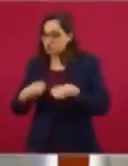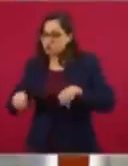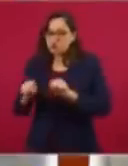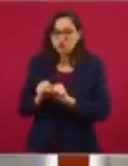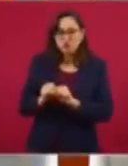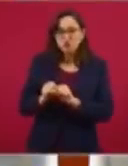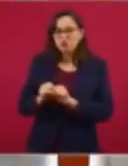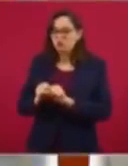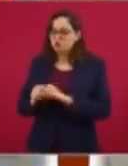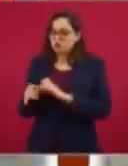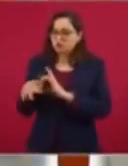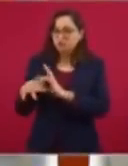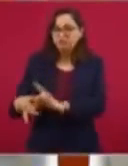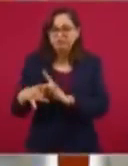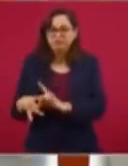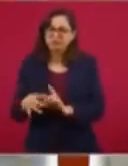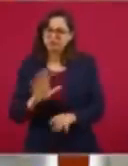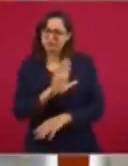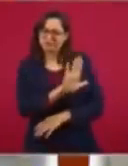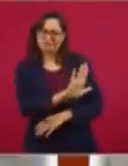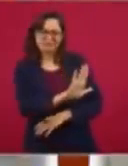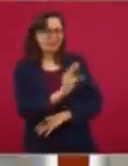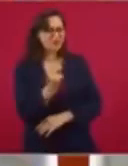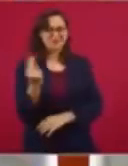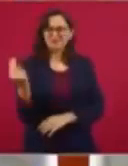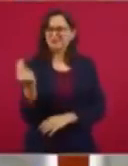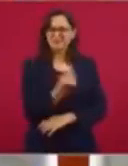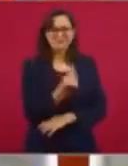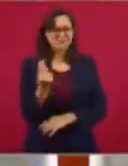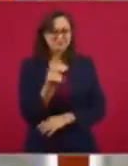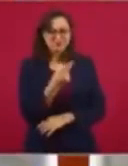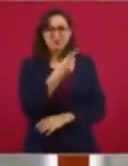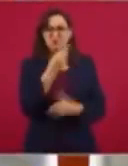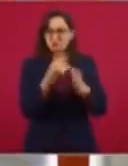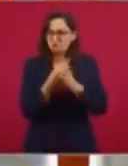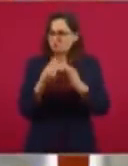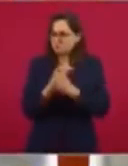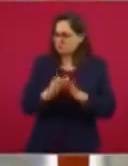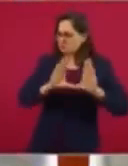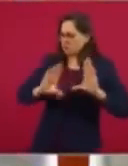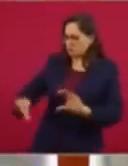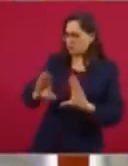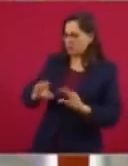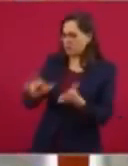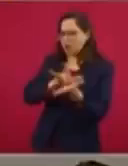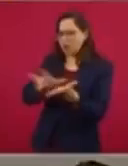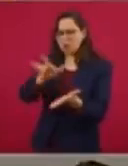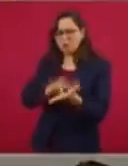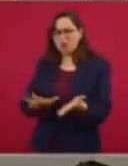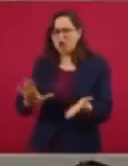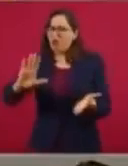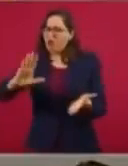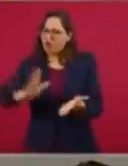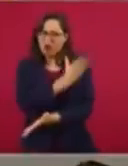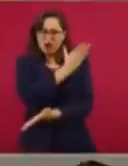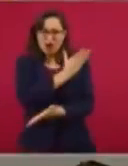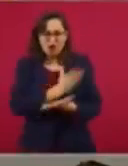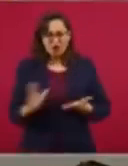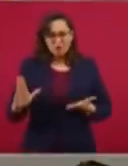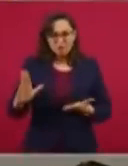empresas públicas para apoyarnos, entre comillas.